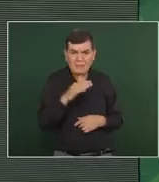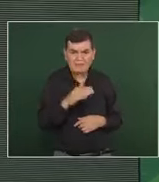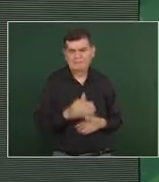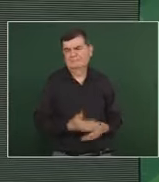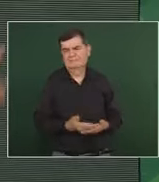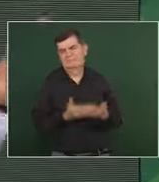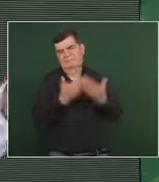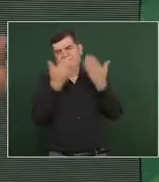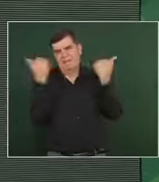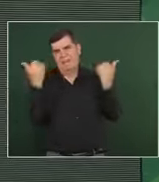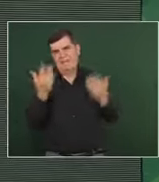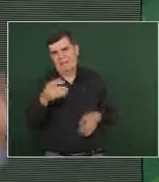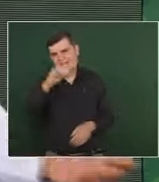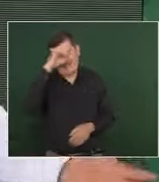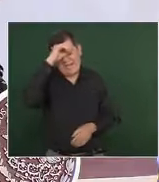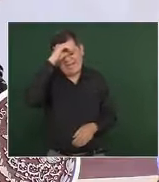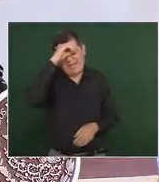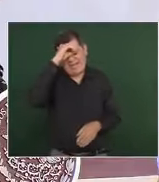Si